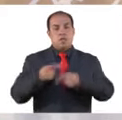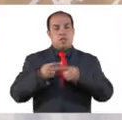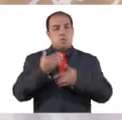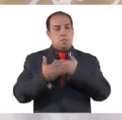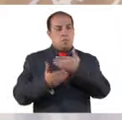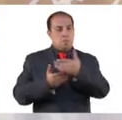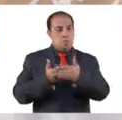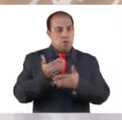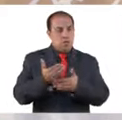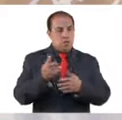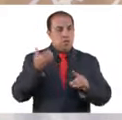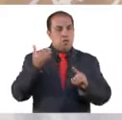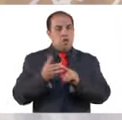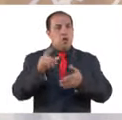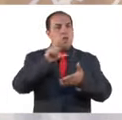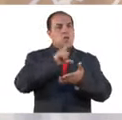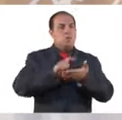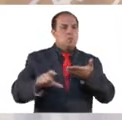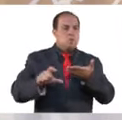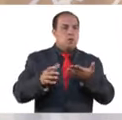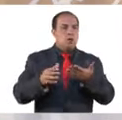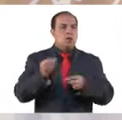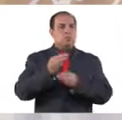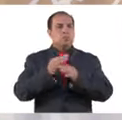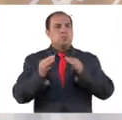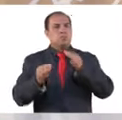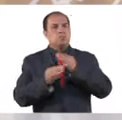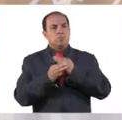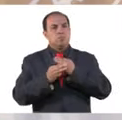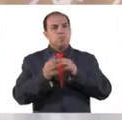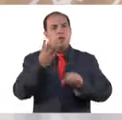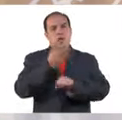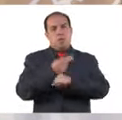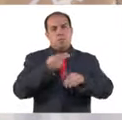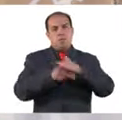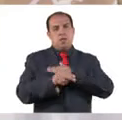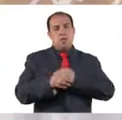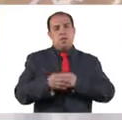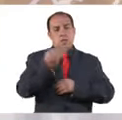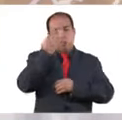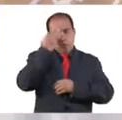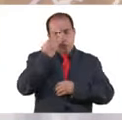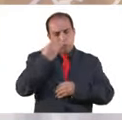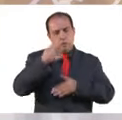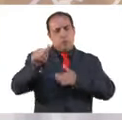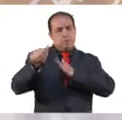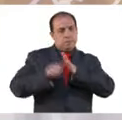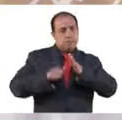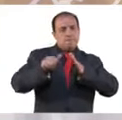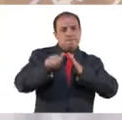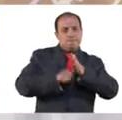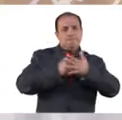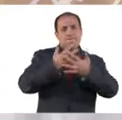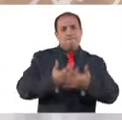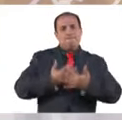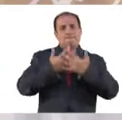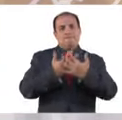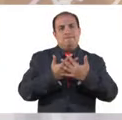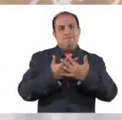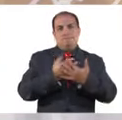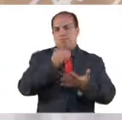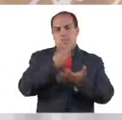comprar una refacción, tardan meses y meses y meses. No es de este